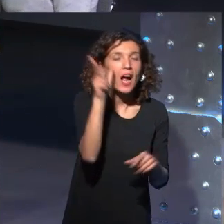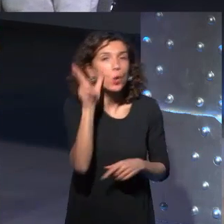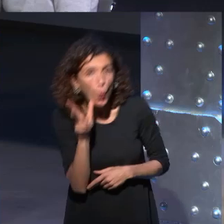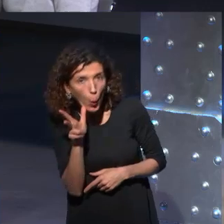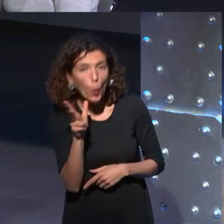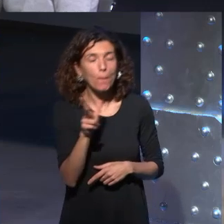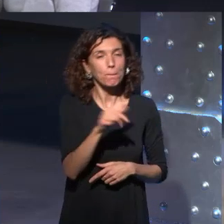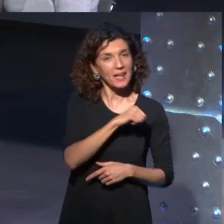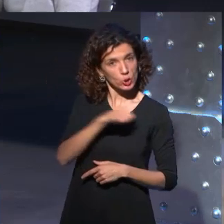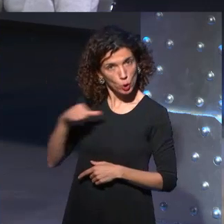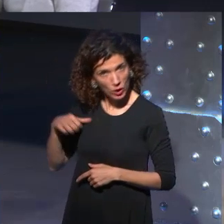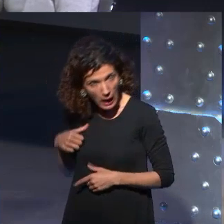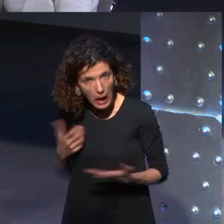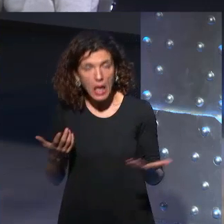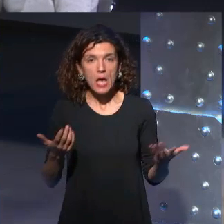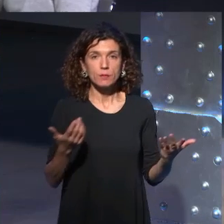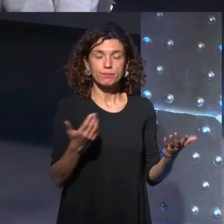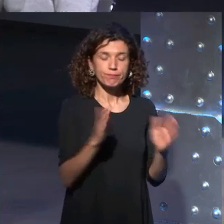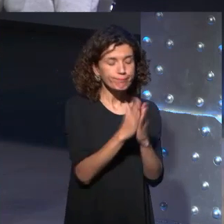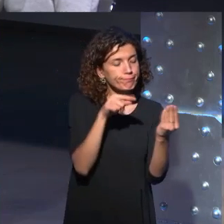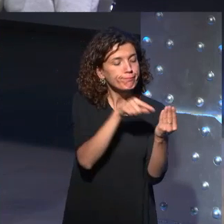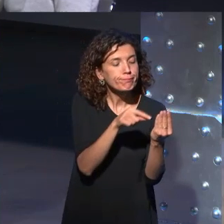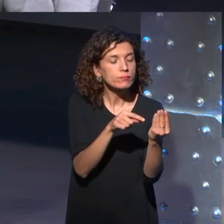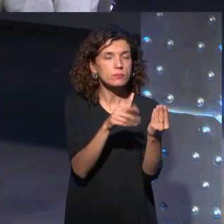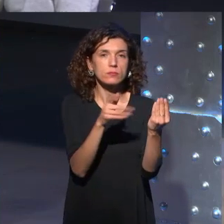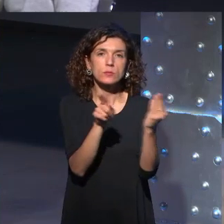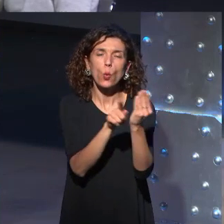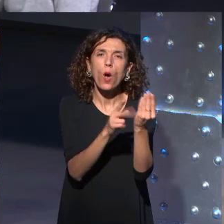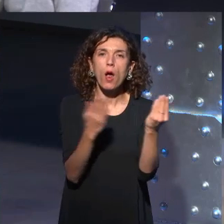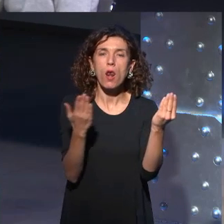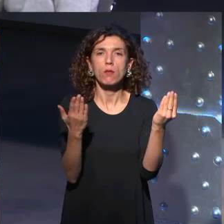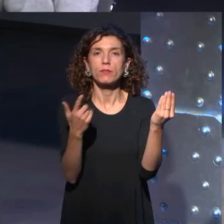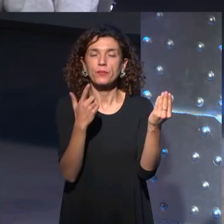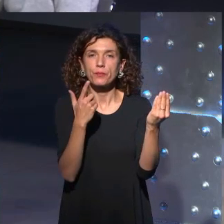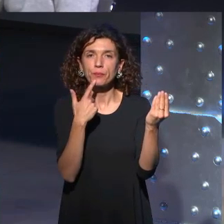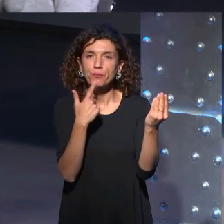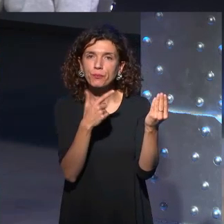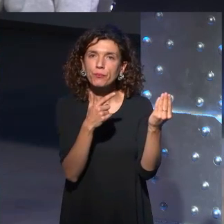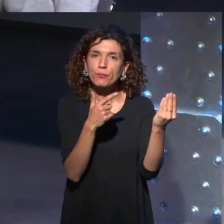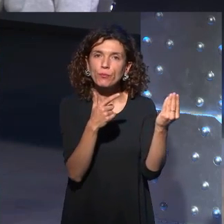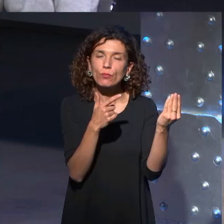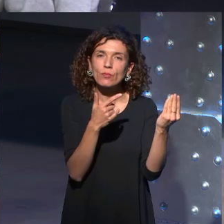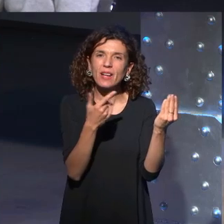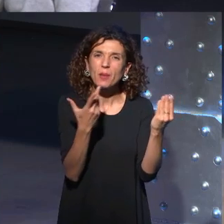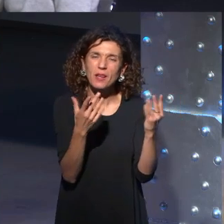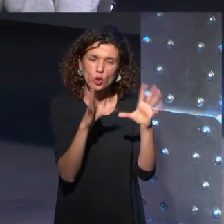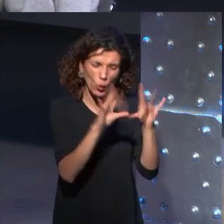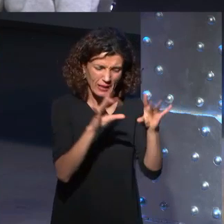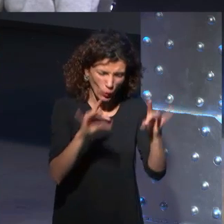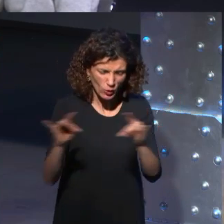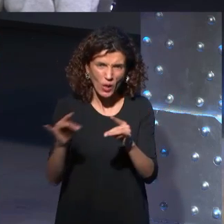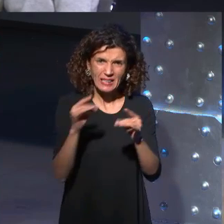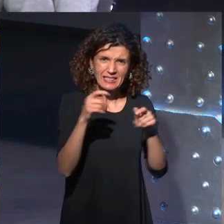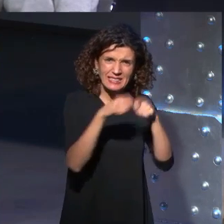artículos personales, son artículos que uno tiene que, como aquí el de Andrés, tiene que estar rayado, tiene que, a